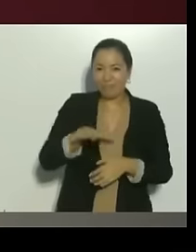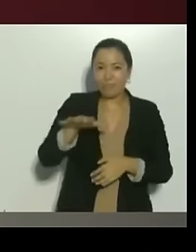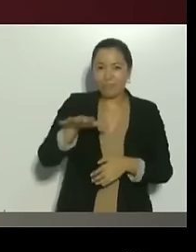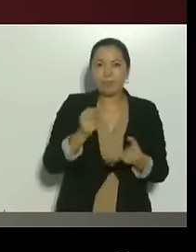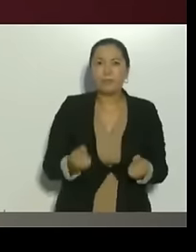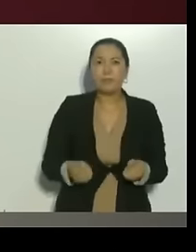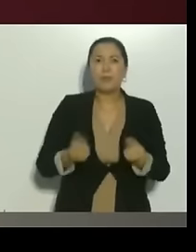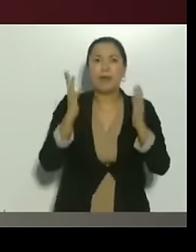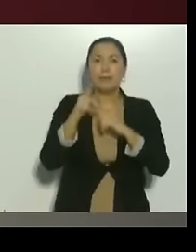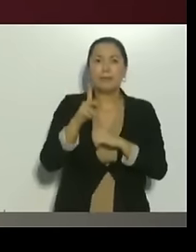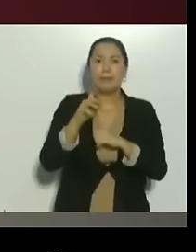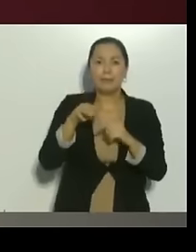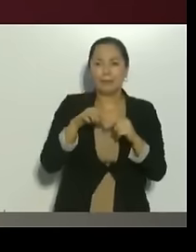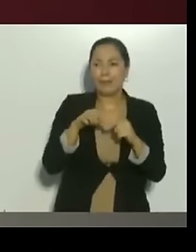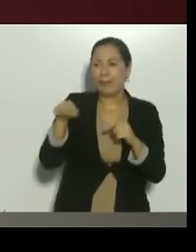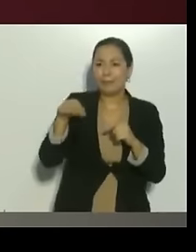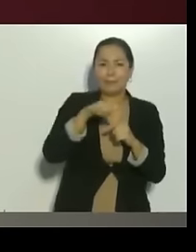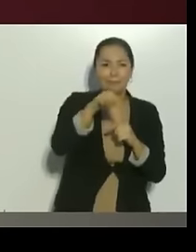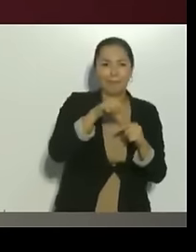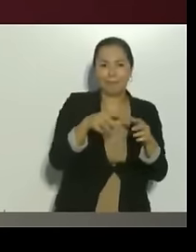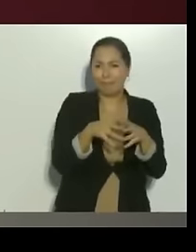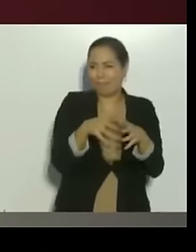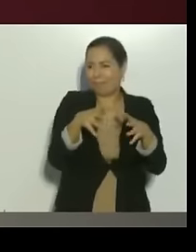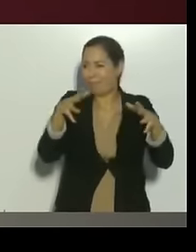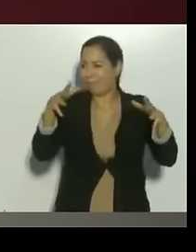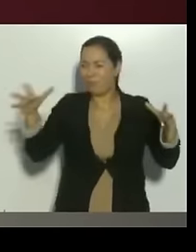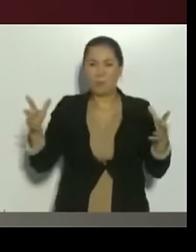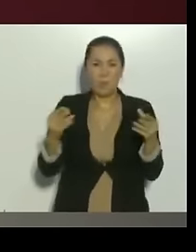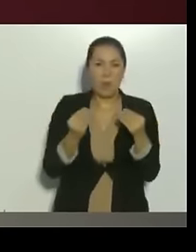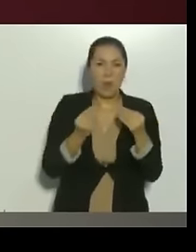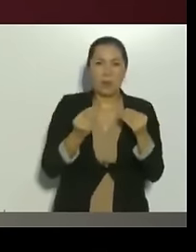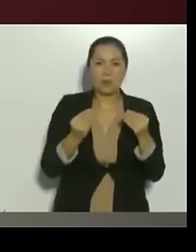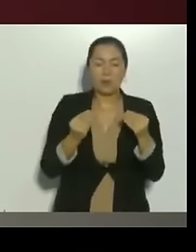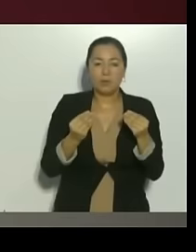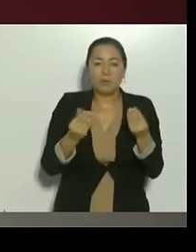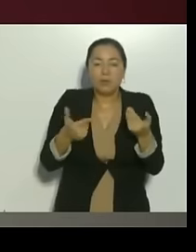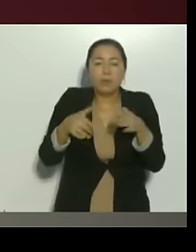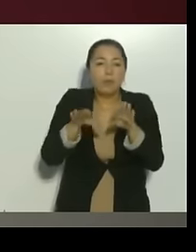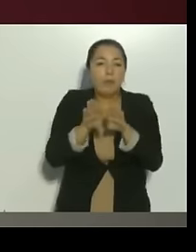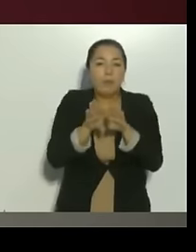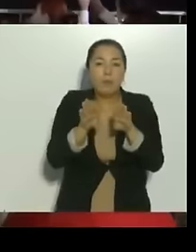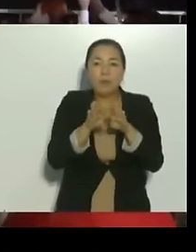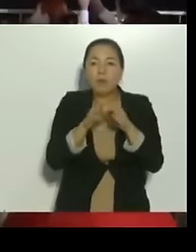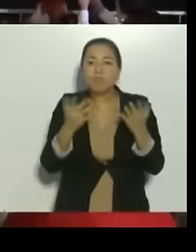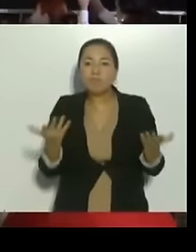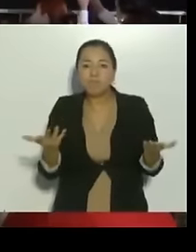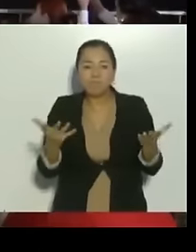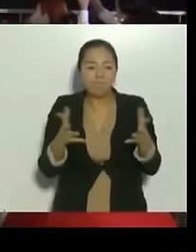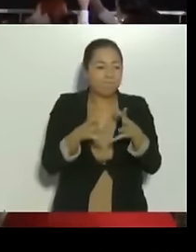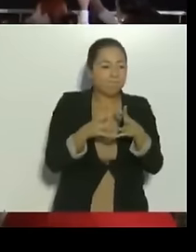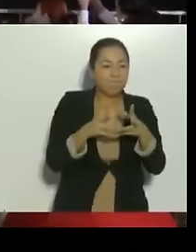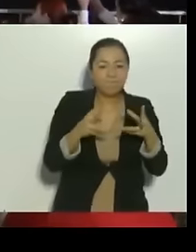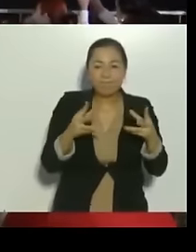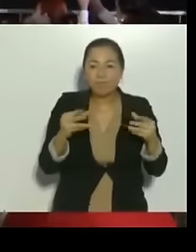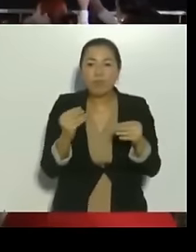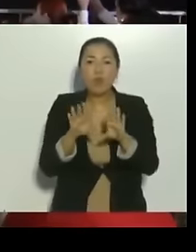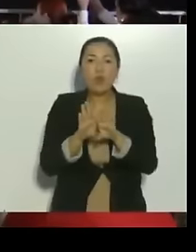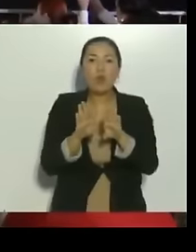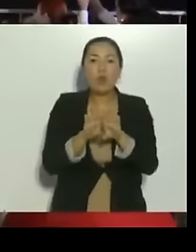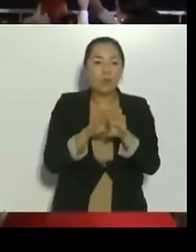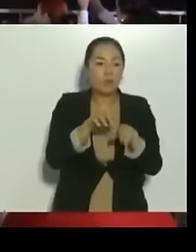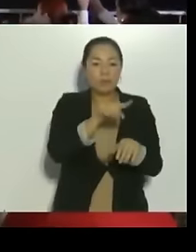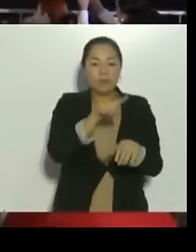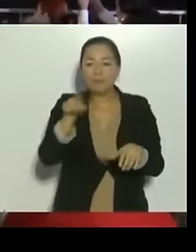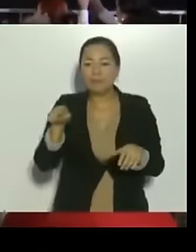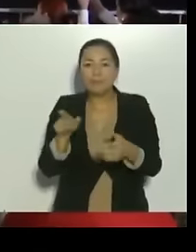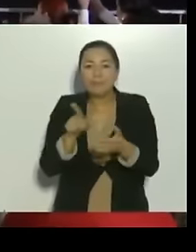puedes comprar muchísimas cosas en esas tiendas de de conveniencia no de de estos empresarios Y si les ha mucho mejor a los empresarios quieran